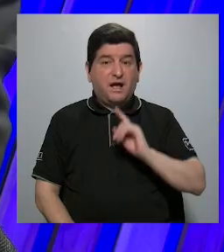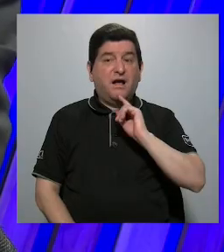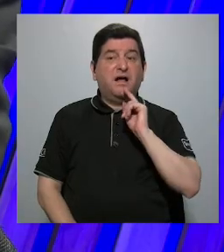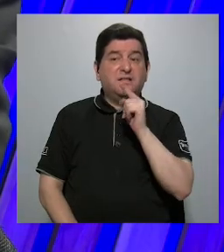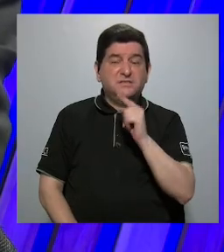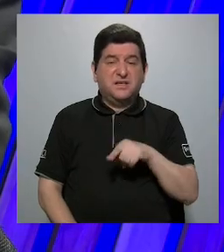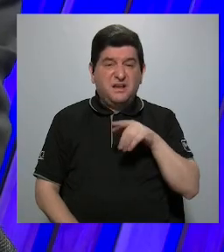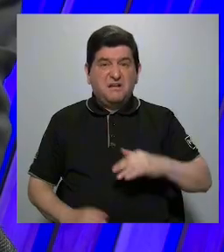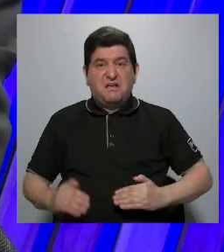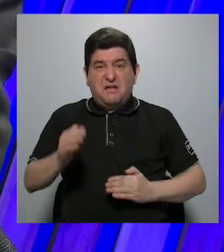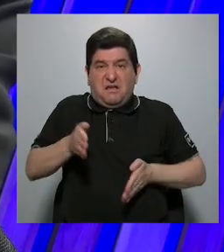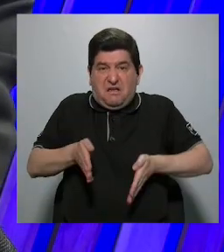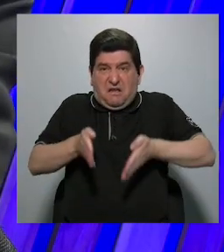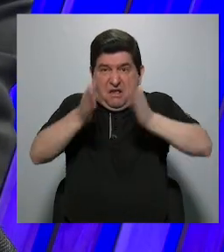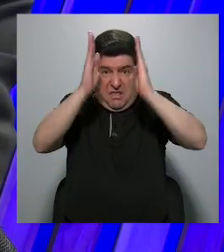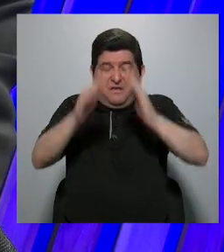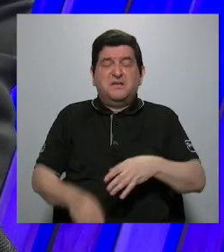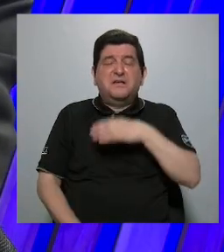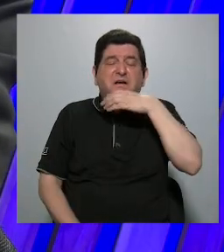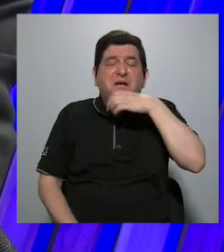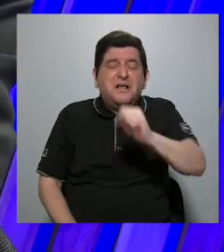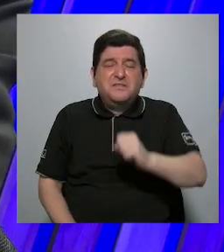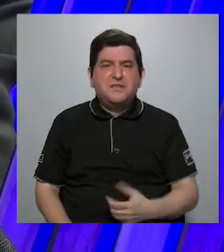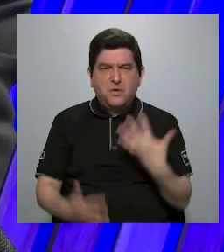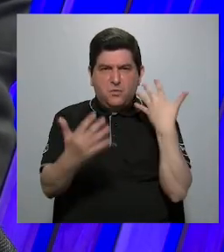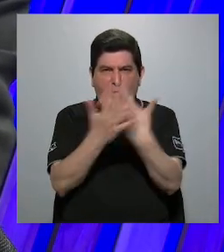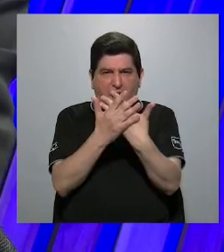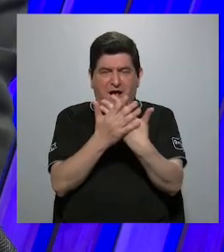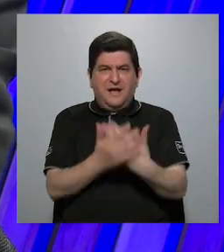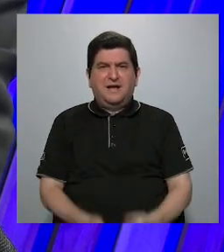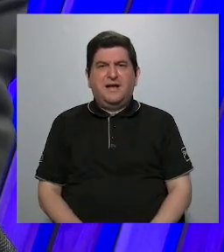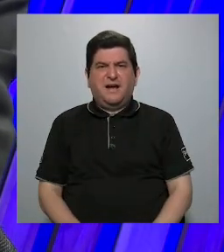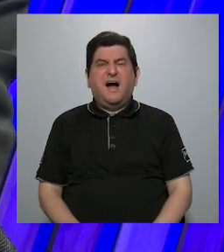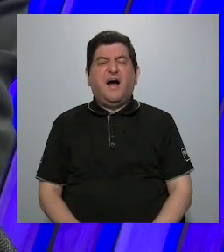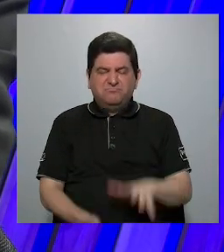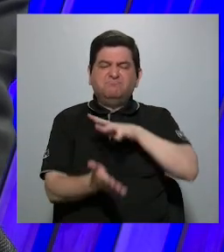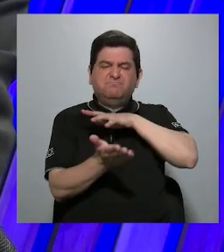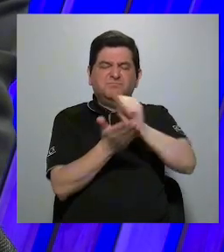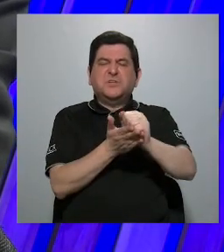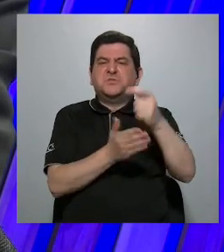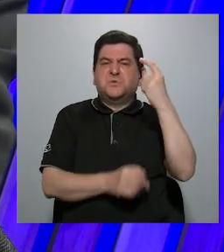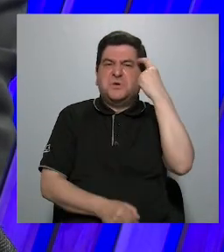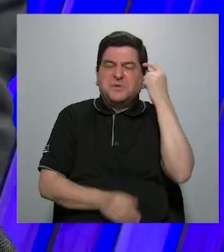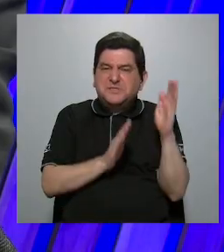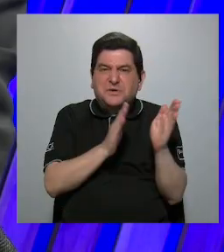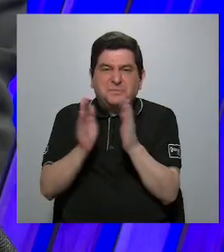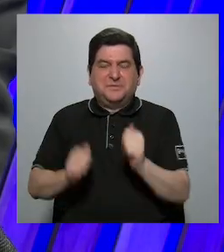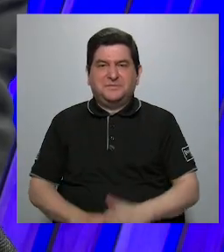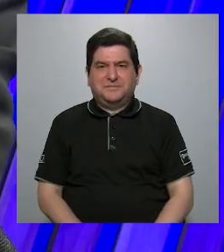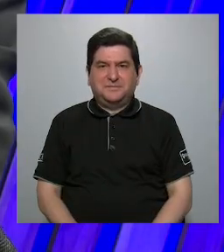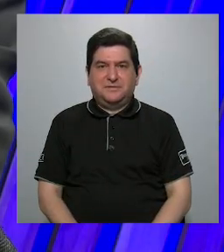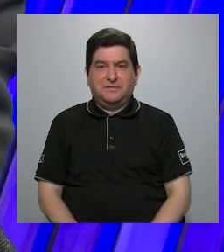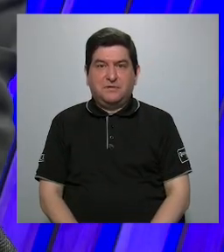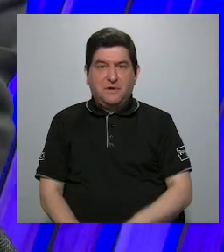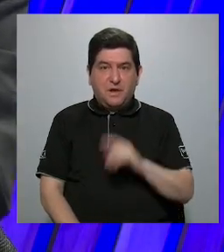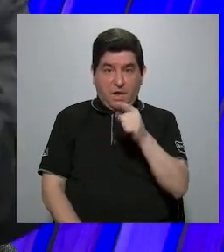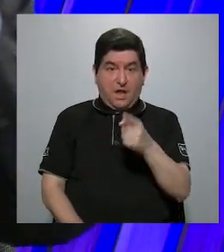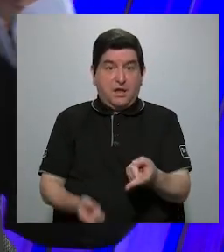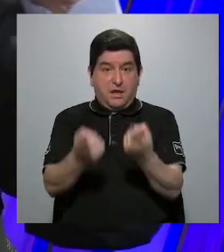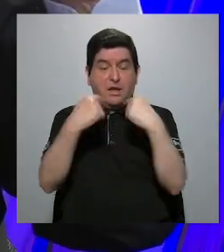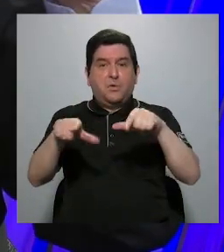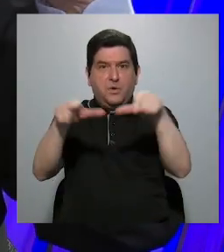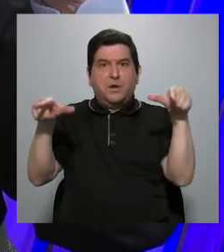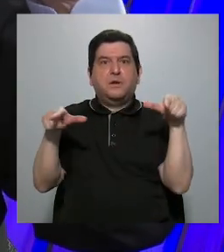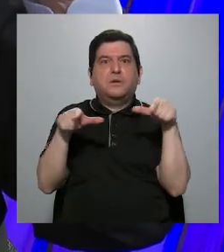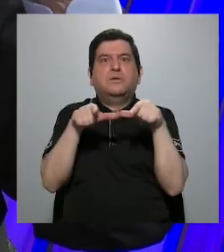le dijeron que ese edificio, la antigua penitenciaría, estaba para ser demolido. Y ella que